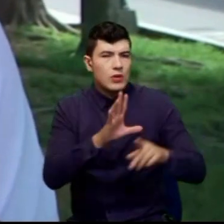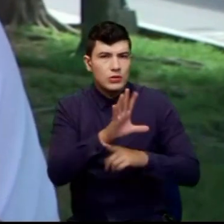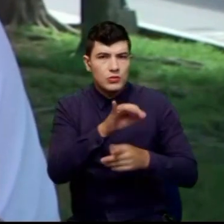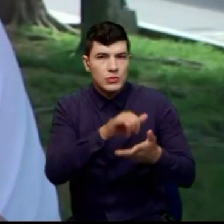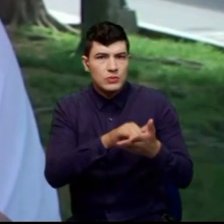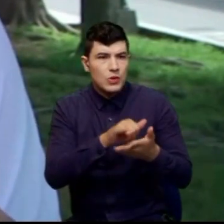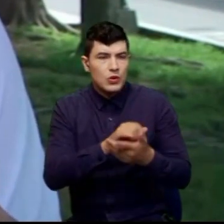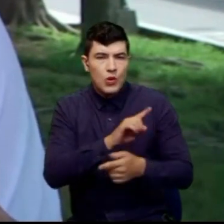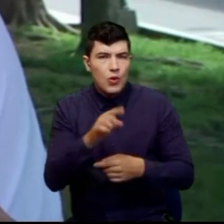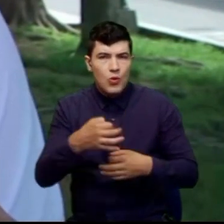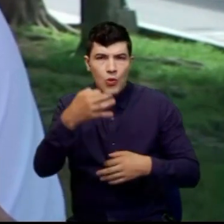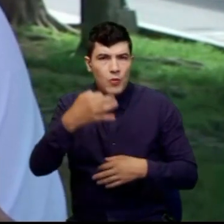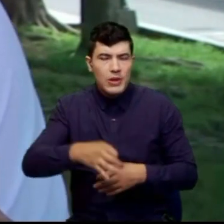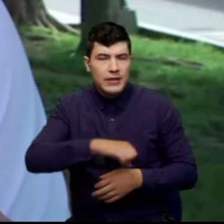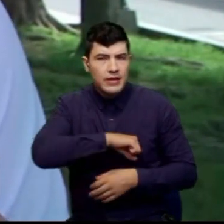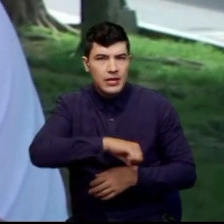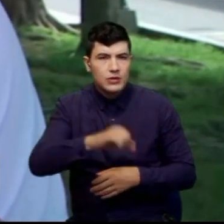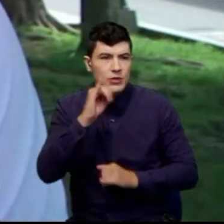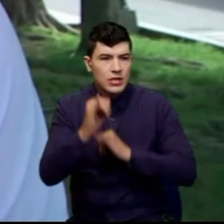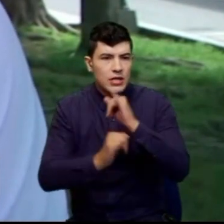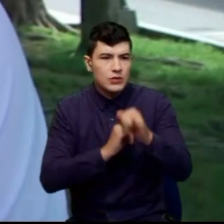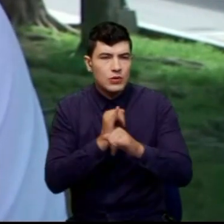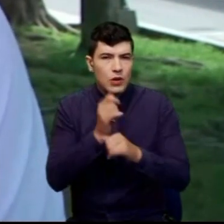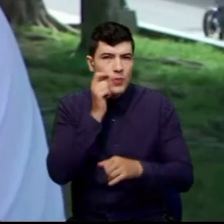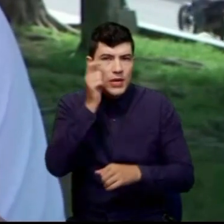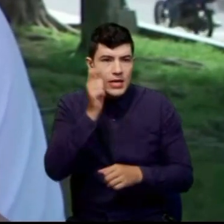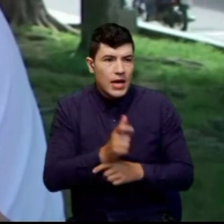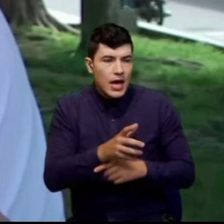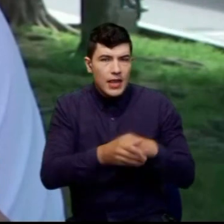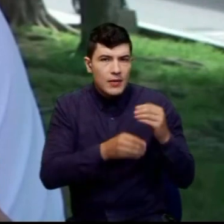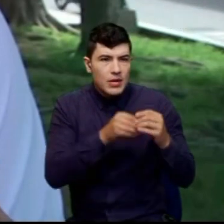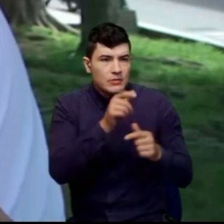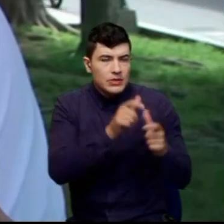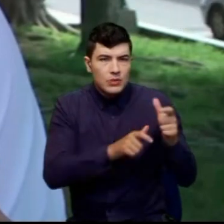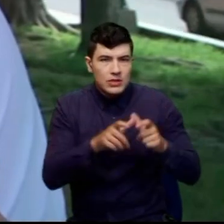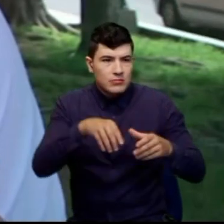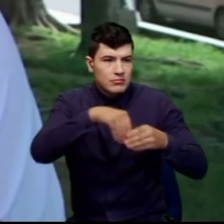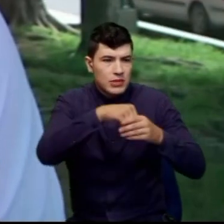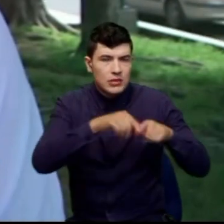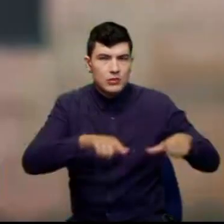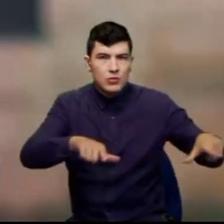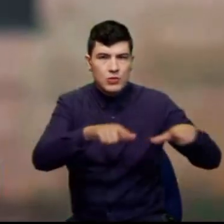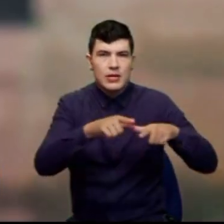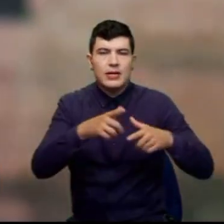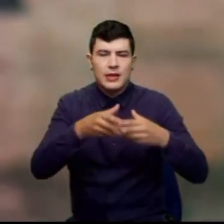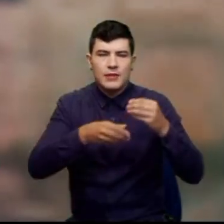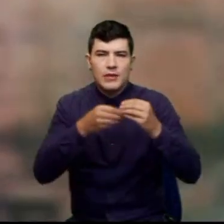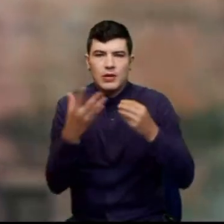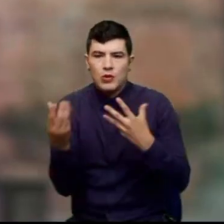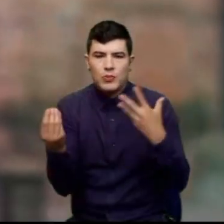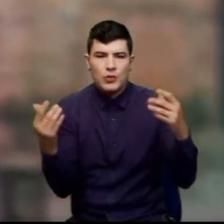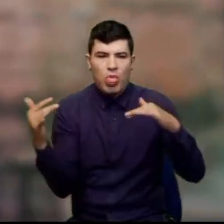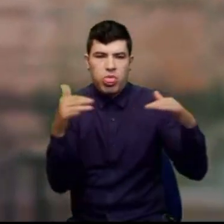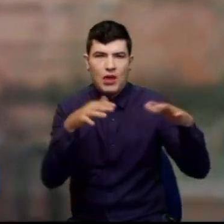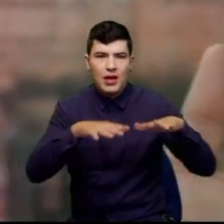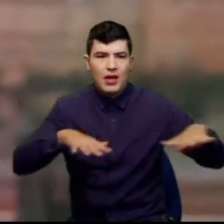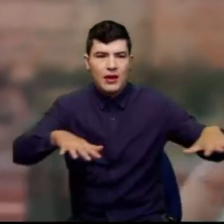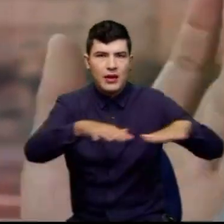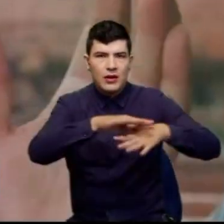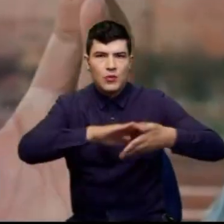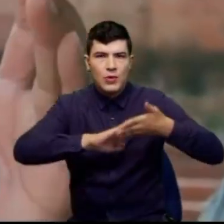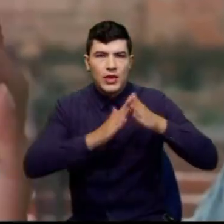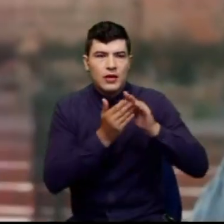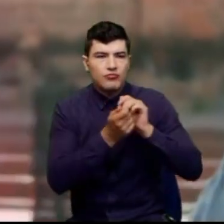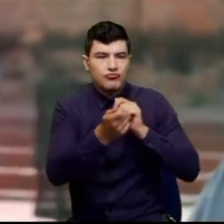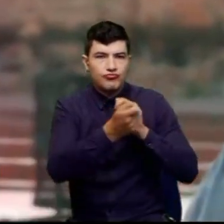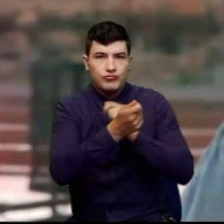desde luego al derecho internacional humanitario, y todo esto pues también se presenta en el marco del conflicto armado. Estos hallazgos presentados en comunicado a